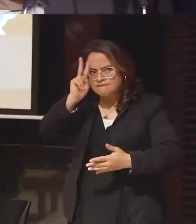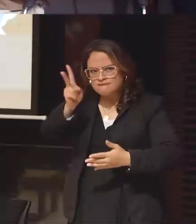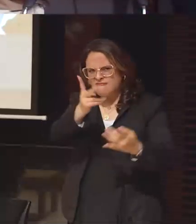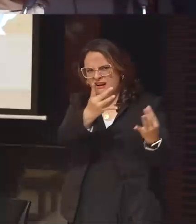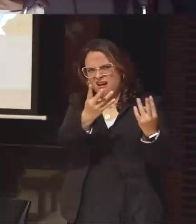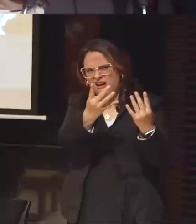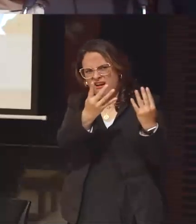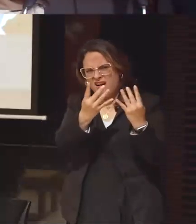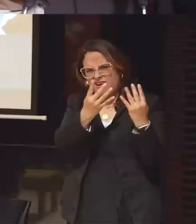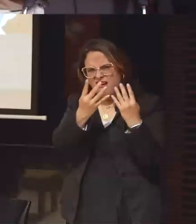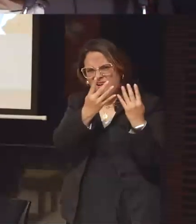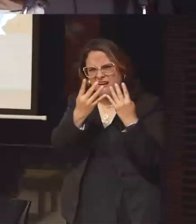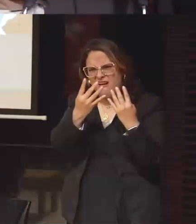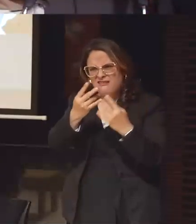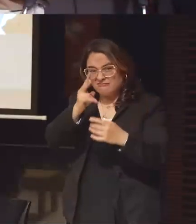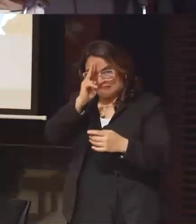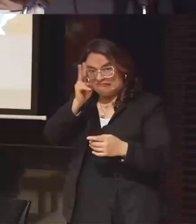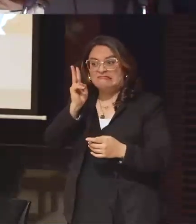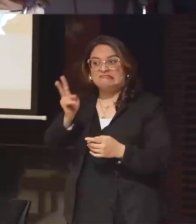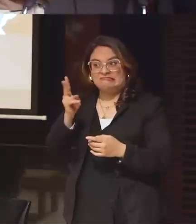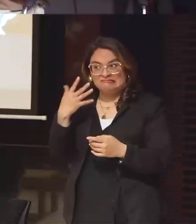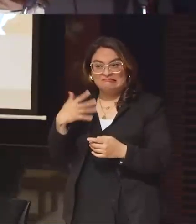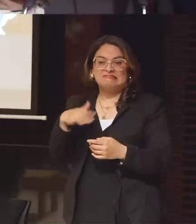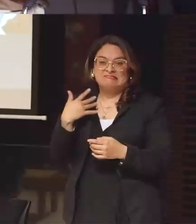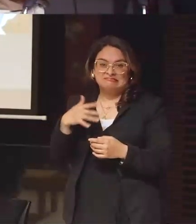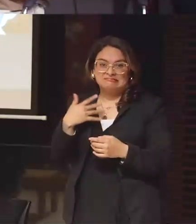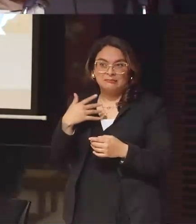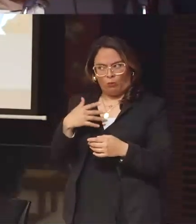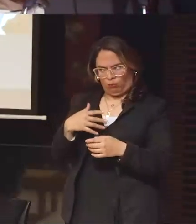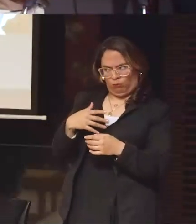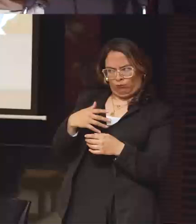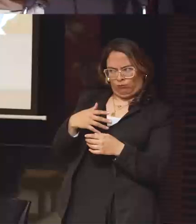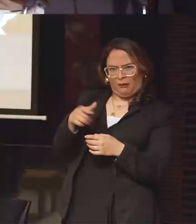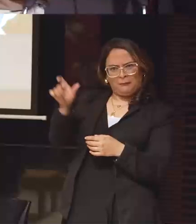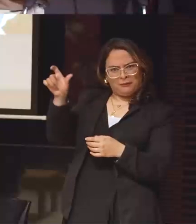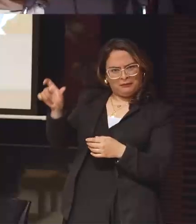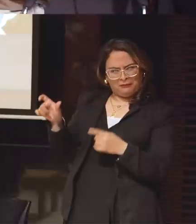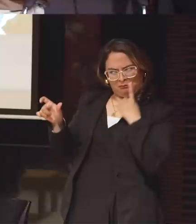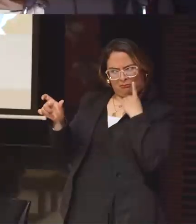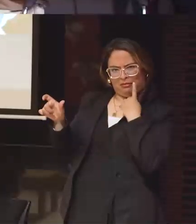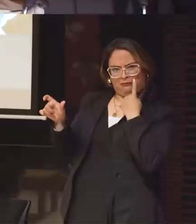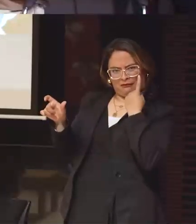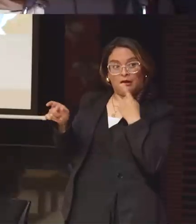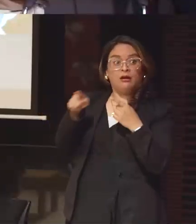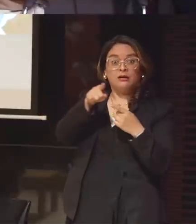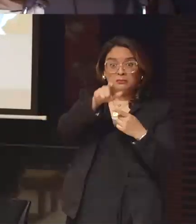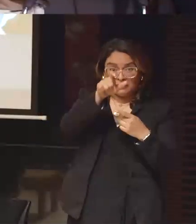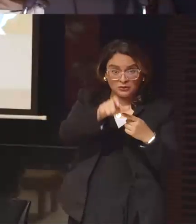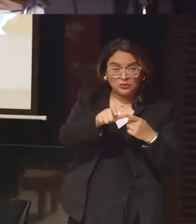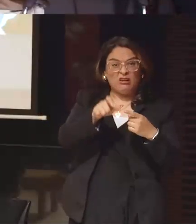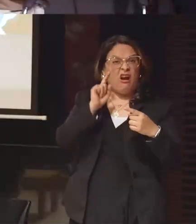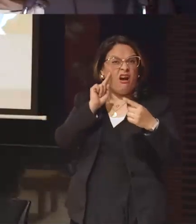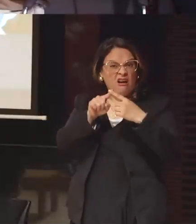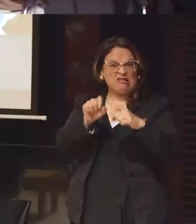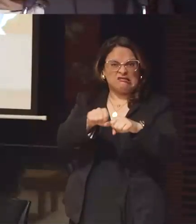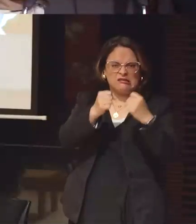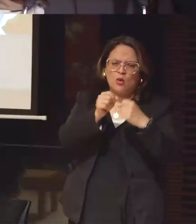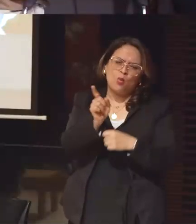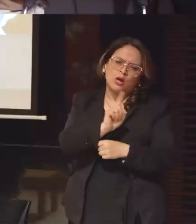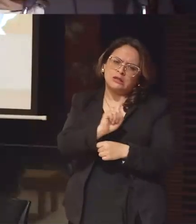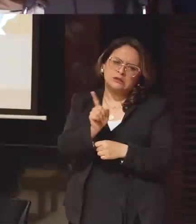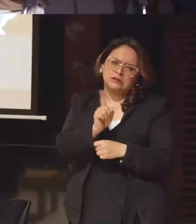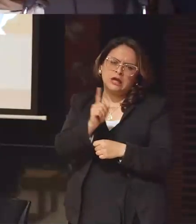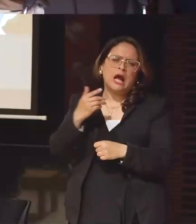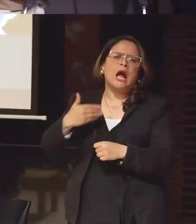enfrente. No es lo normal que la gente salga a dañar el sistema de transporte. Fíjense que en otras épocas